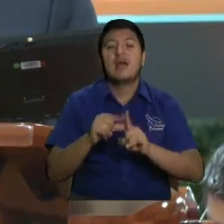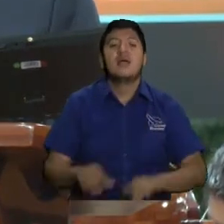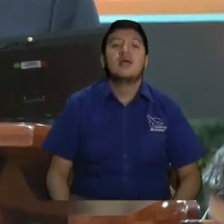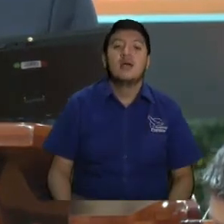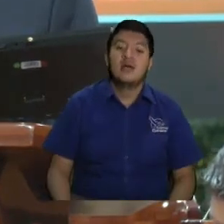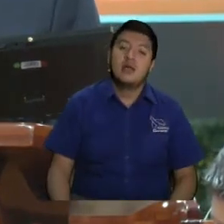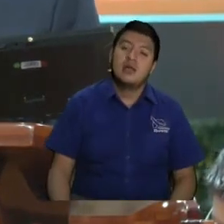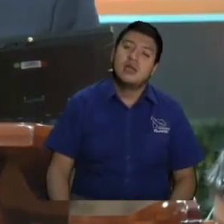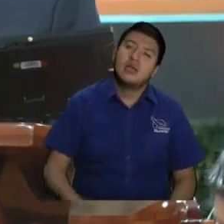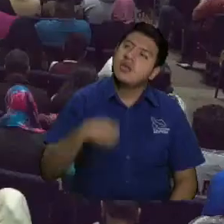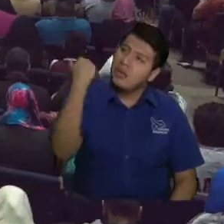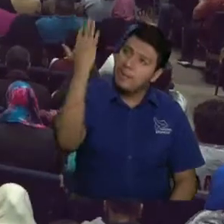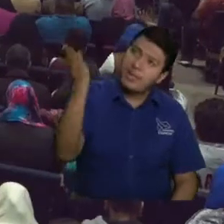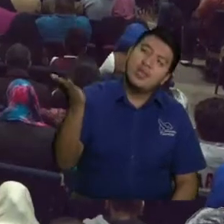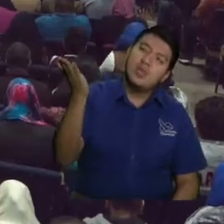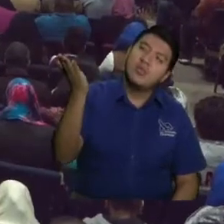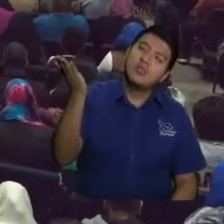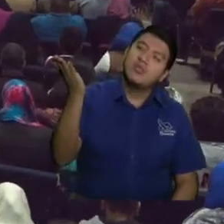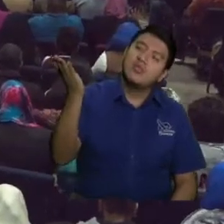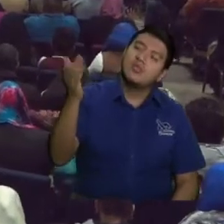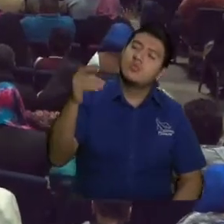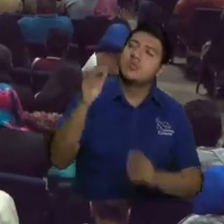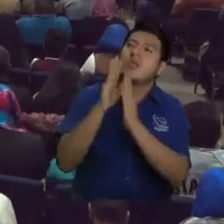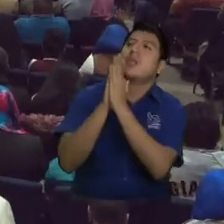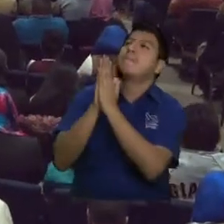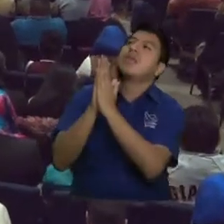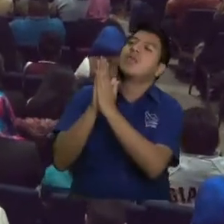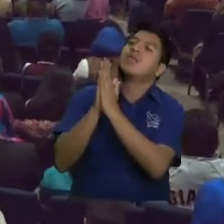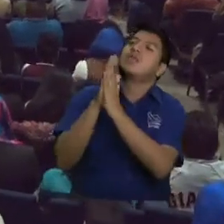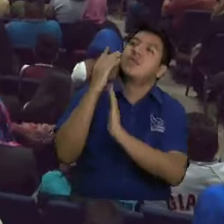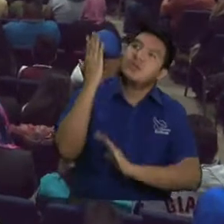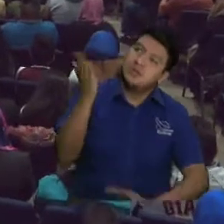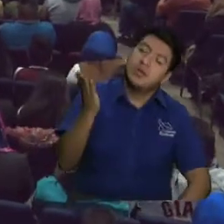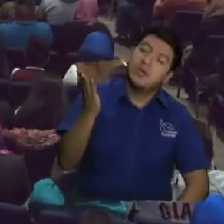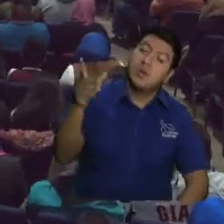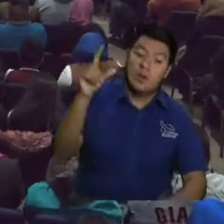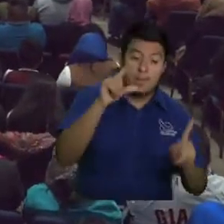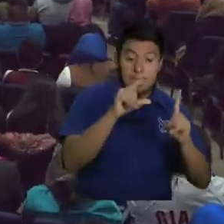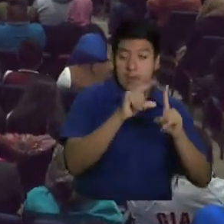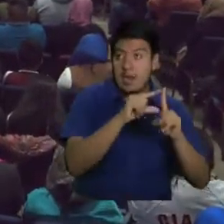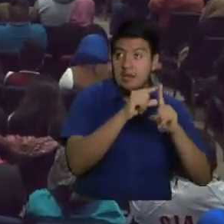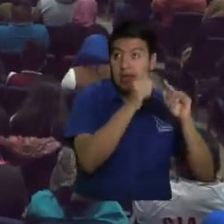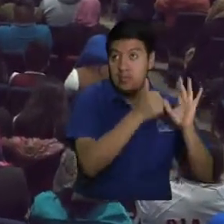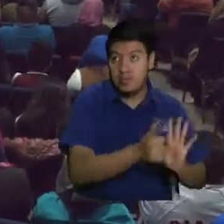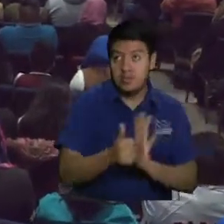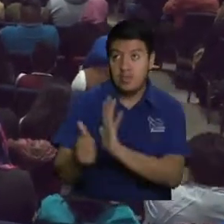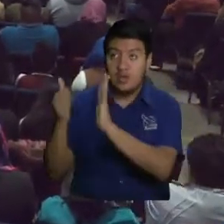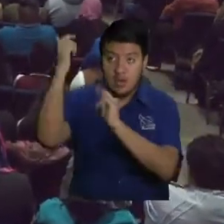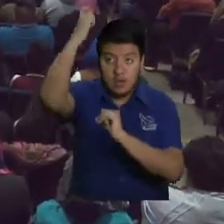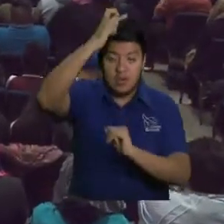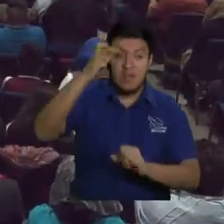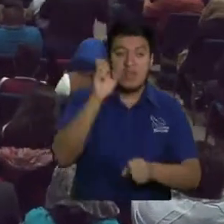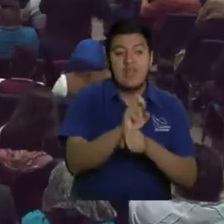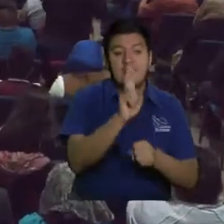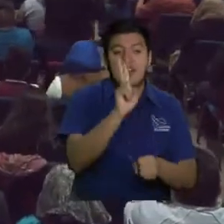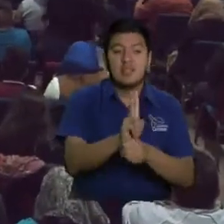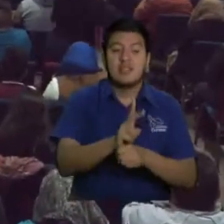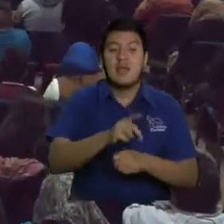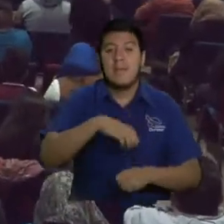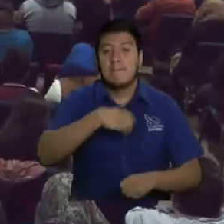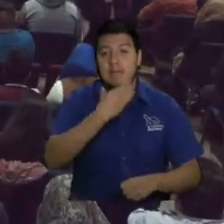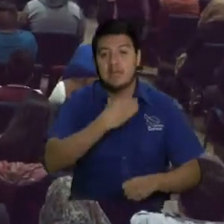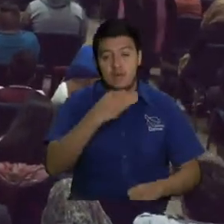que siempre te pedimos, Señor. Te lo suplicamos, esa palabra apostólica, profética, evangelística, pastoral